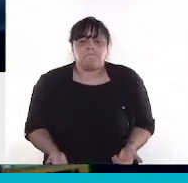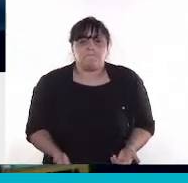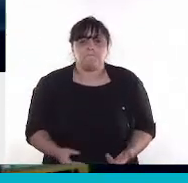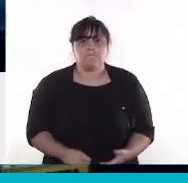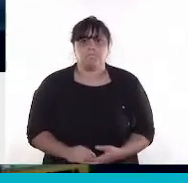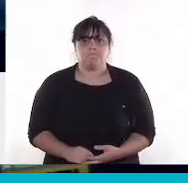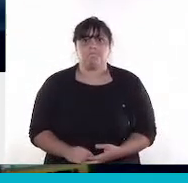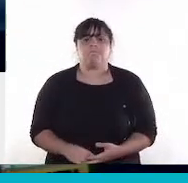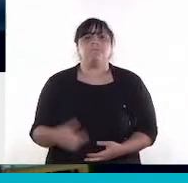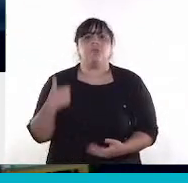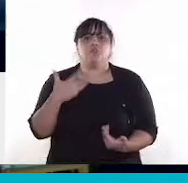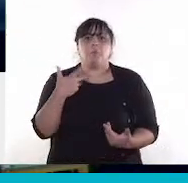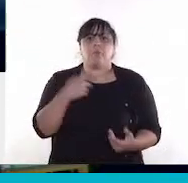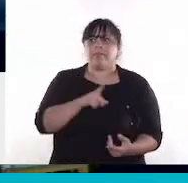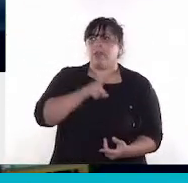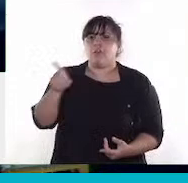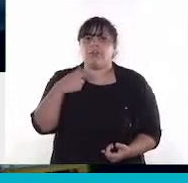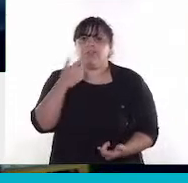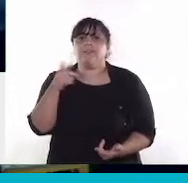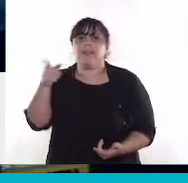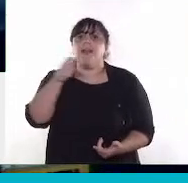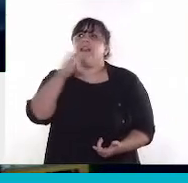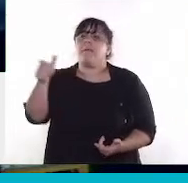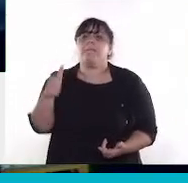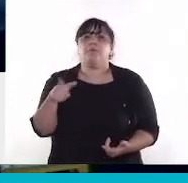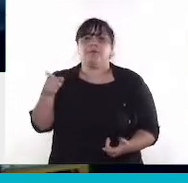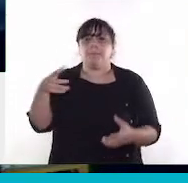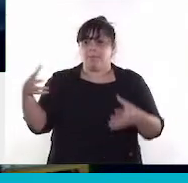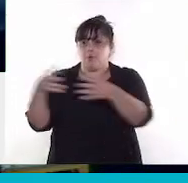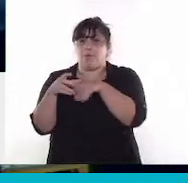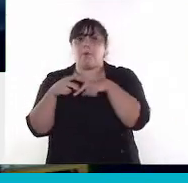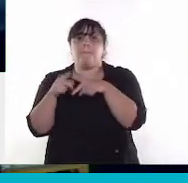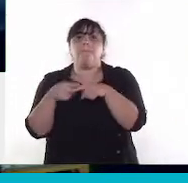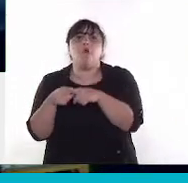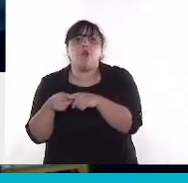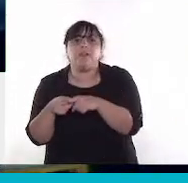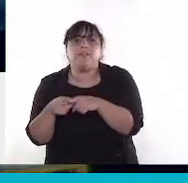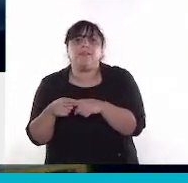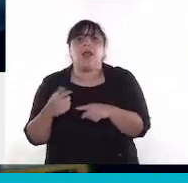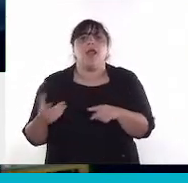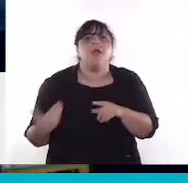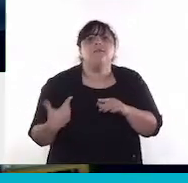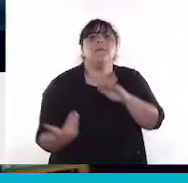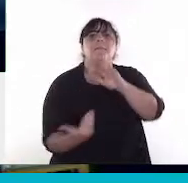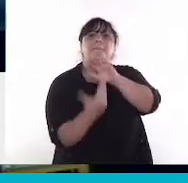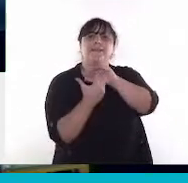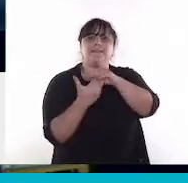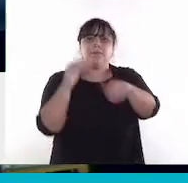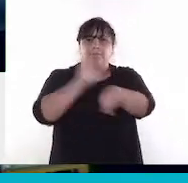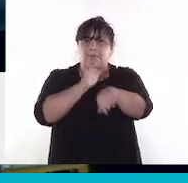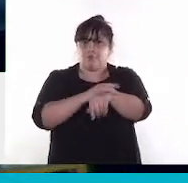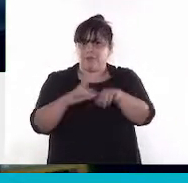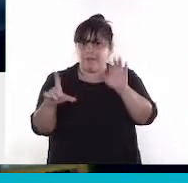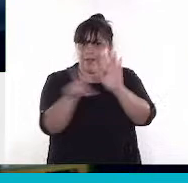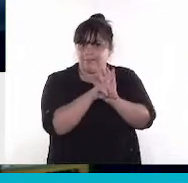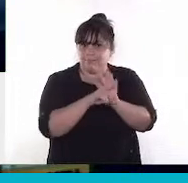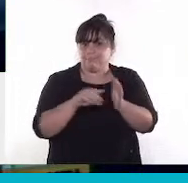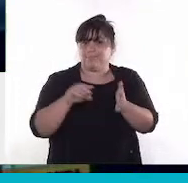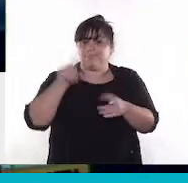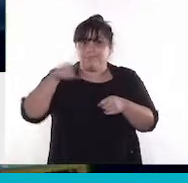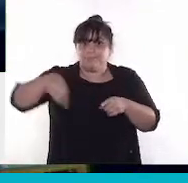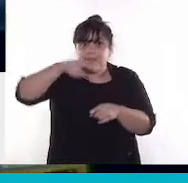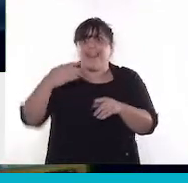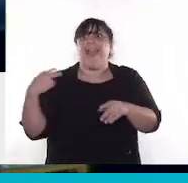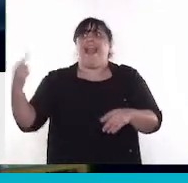Si uno rebate a esta coalición política con que el principal asesor jurídico de ese jefe